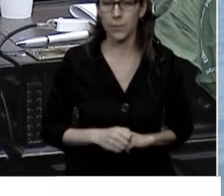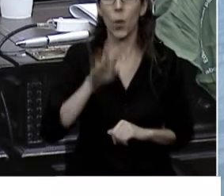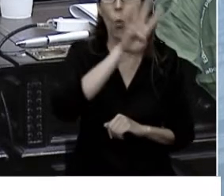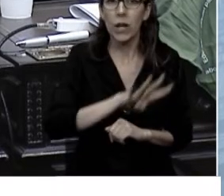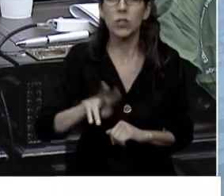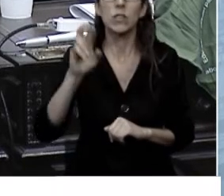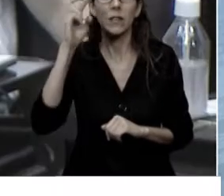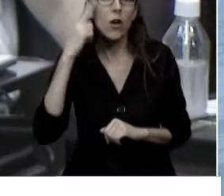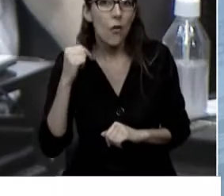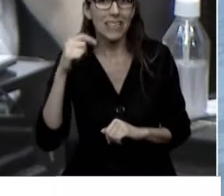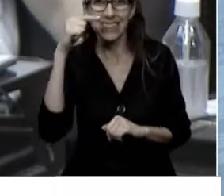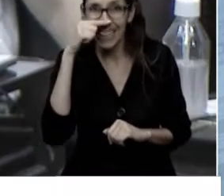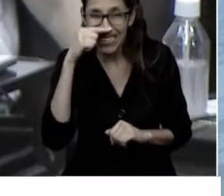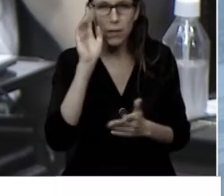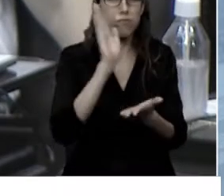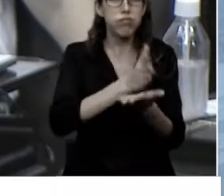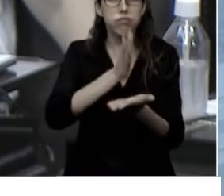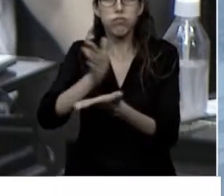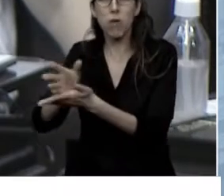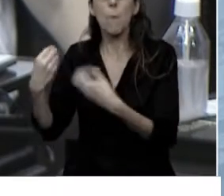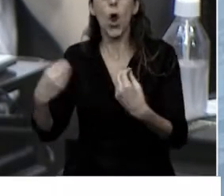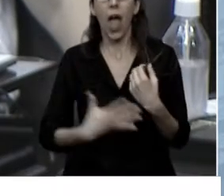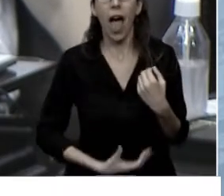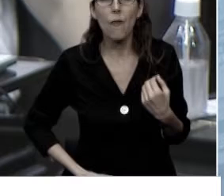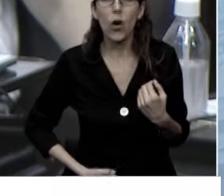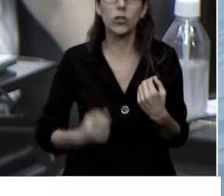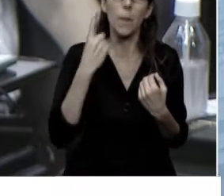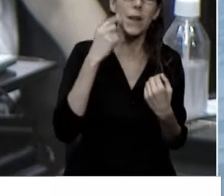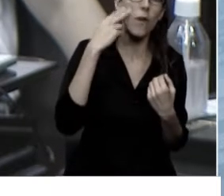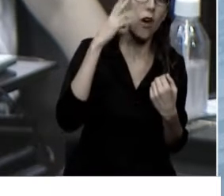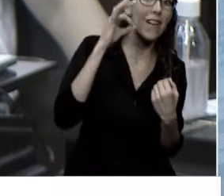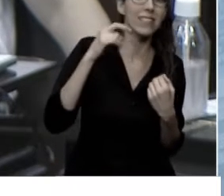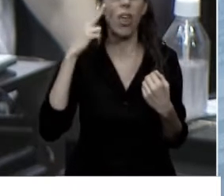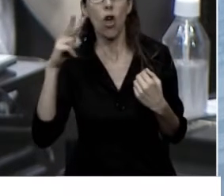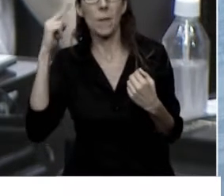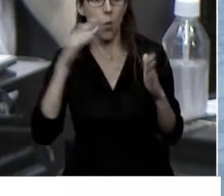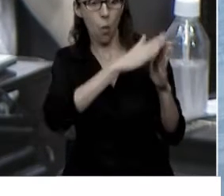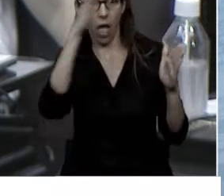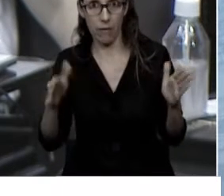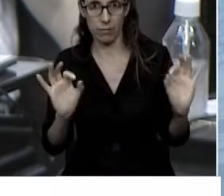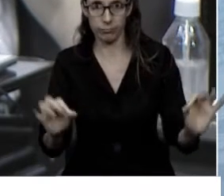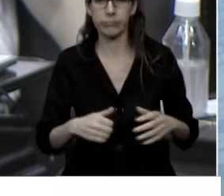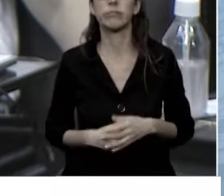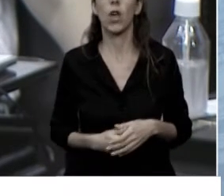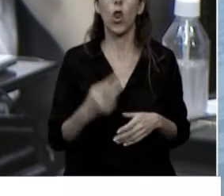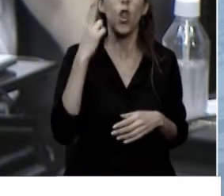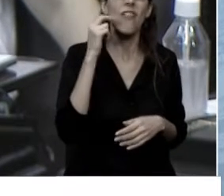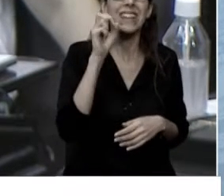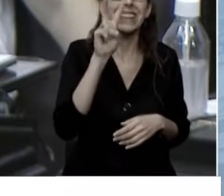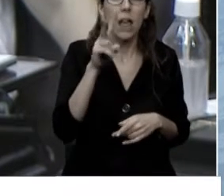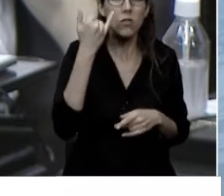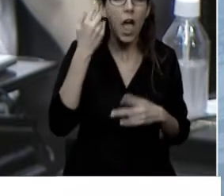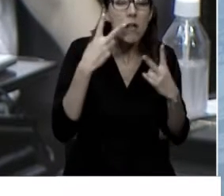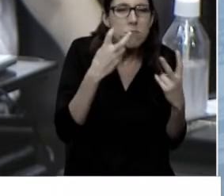447 condenas por delito de aborto entre 1990 y 2009. Y 92 investigaciones criminales